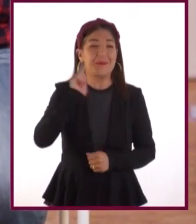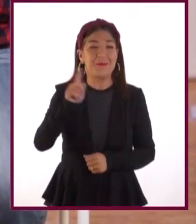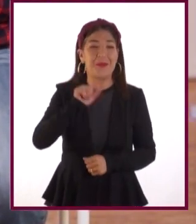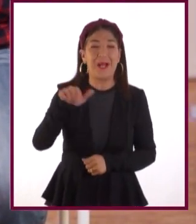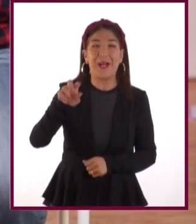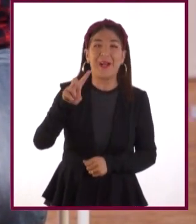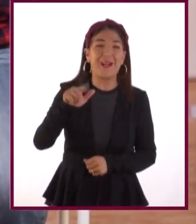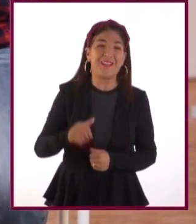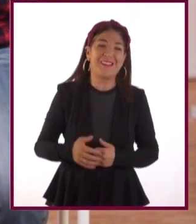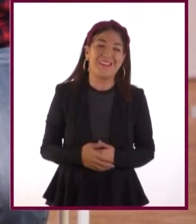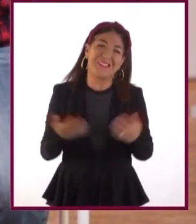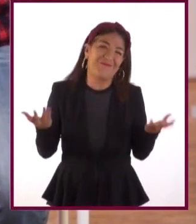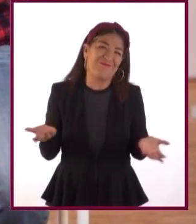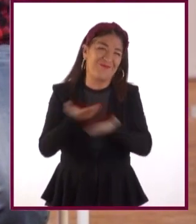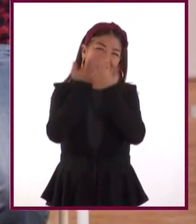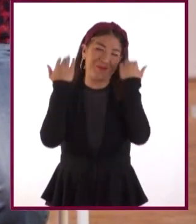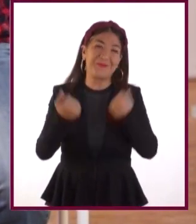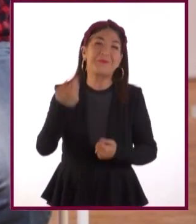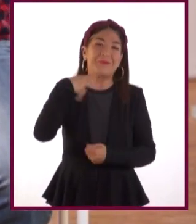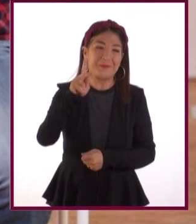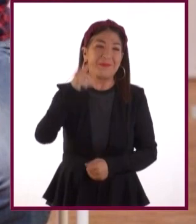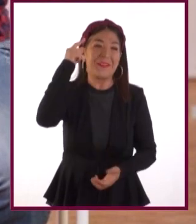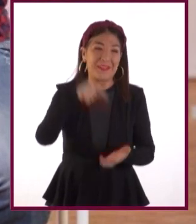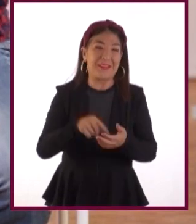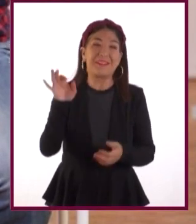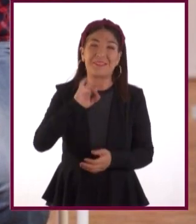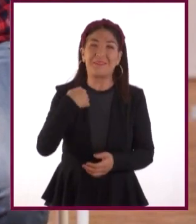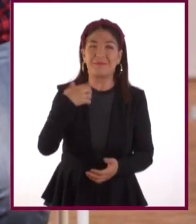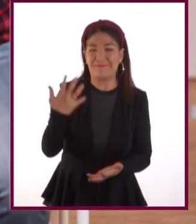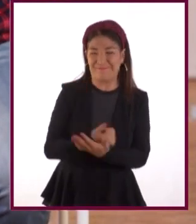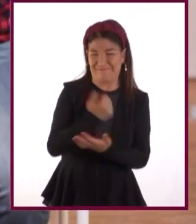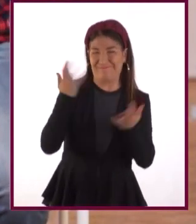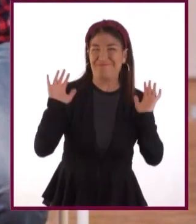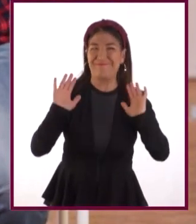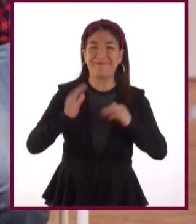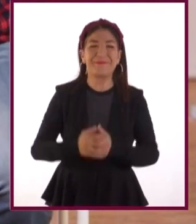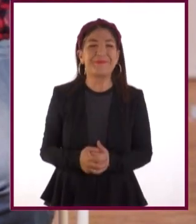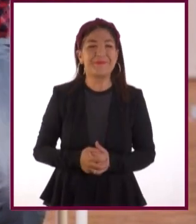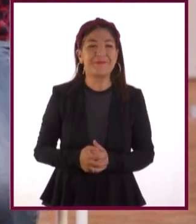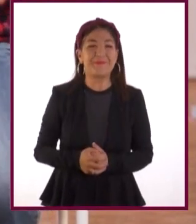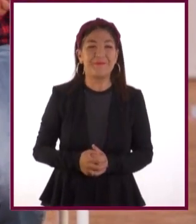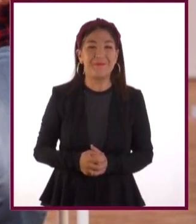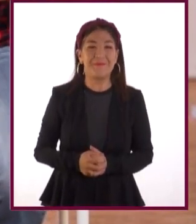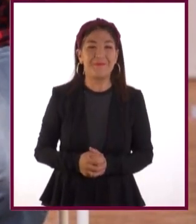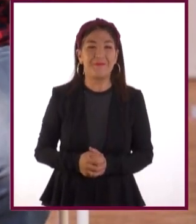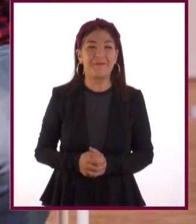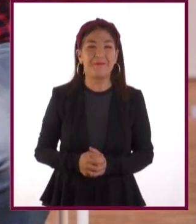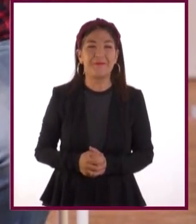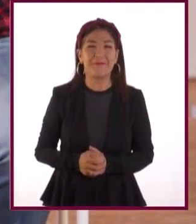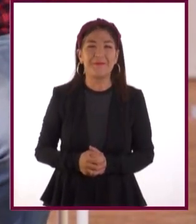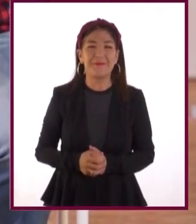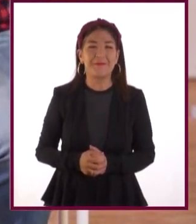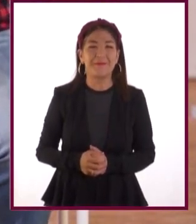Lovelace? Pues no lo sé, pero yo estoy segura de que si existiera me lo darían a mí.